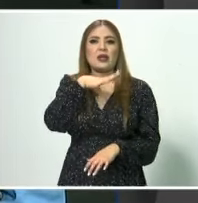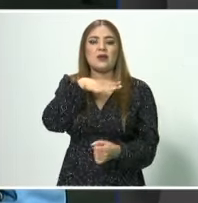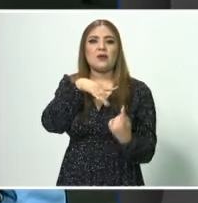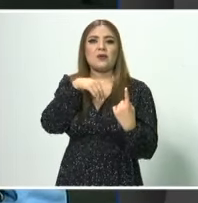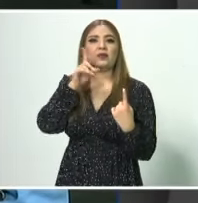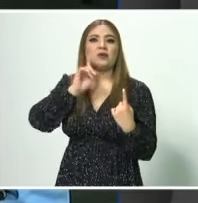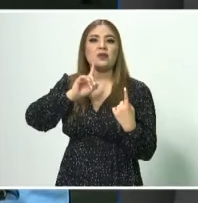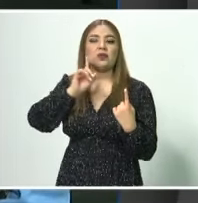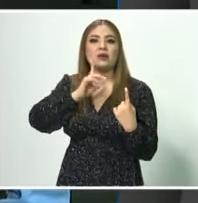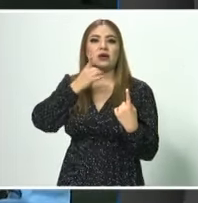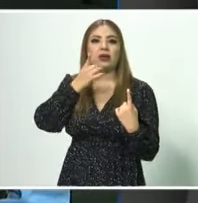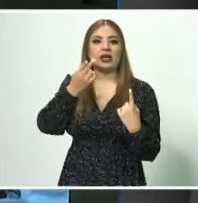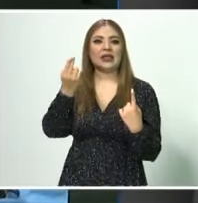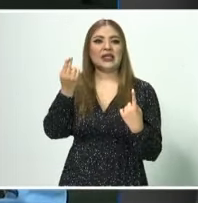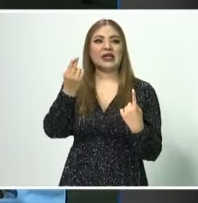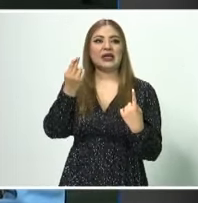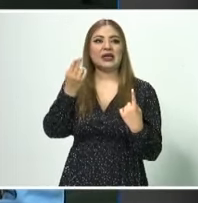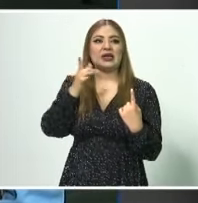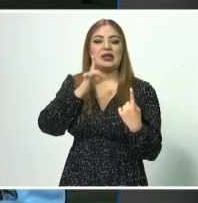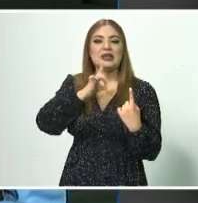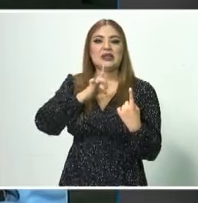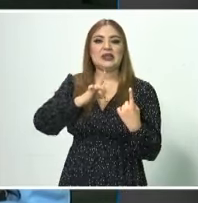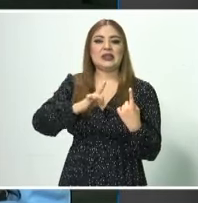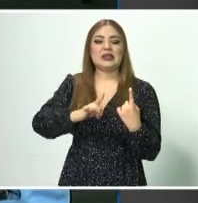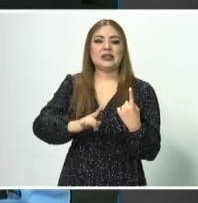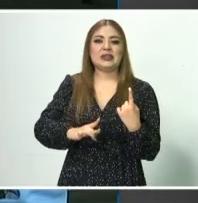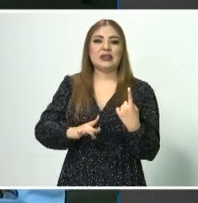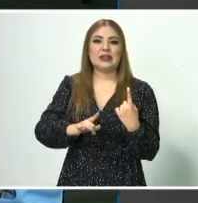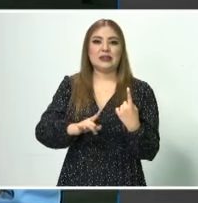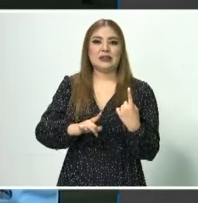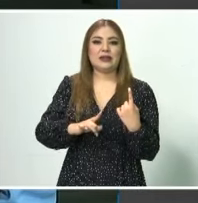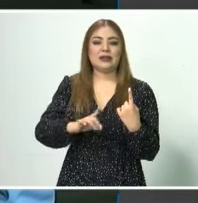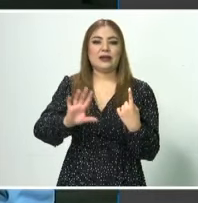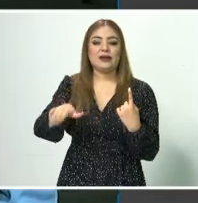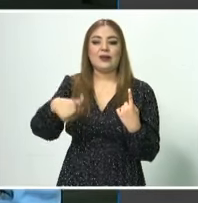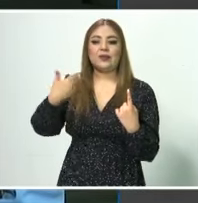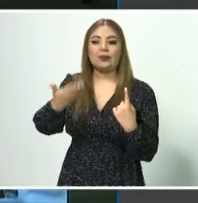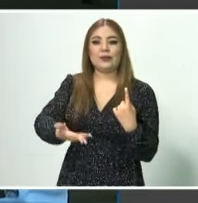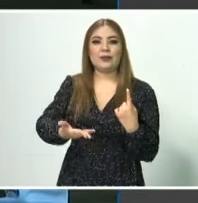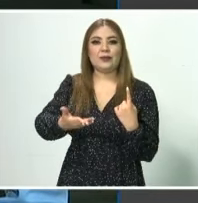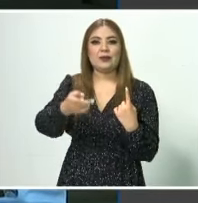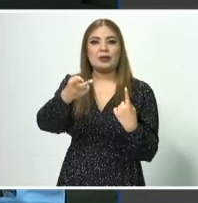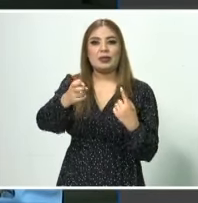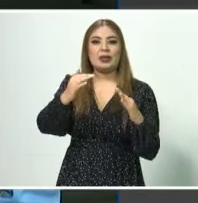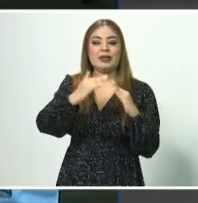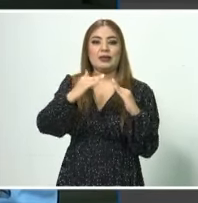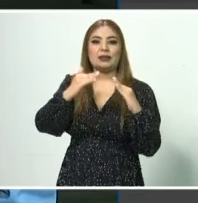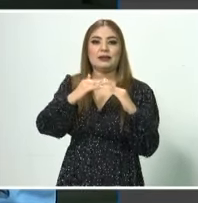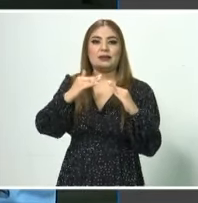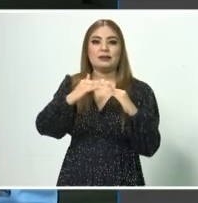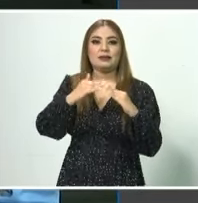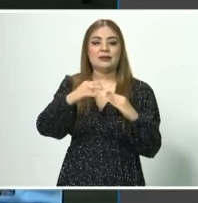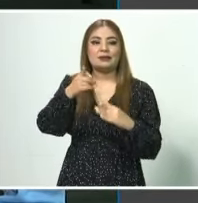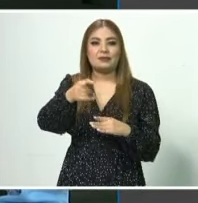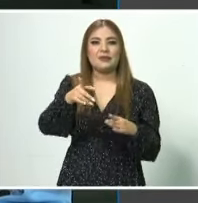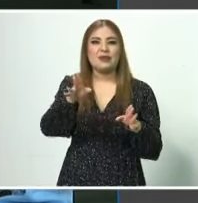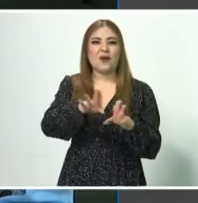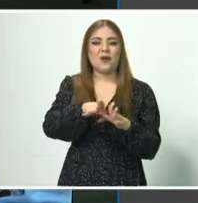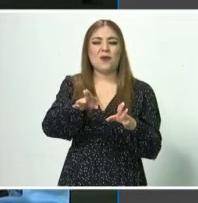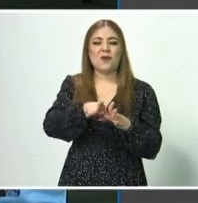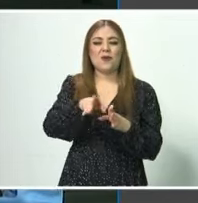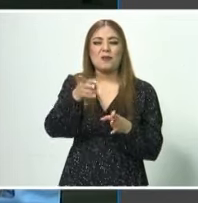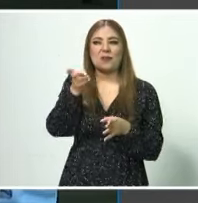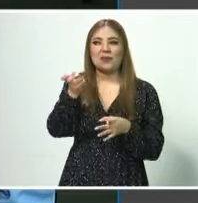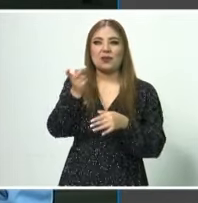cree hizo sus necesidades fisiológicas al exterior de una vivienda Kirk cómo es posible